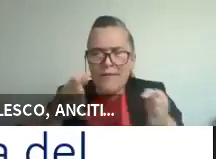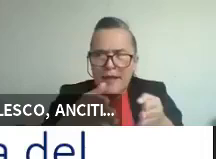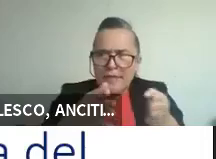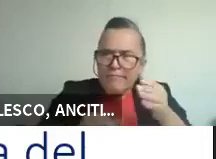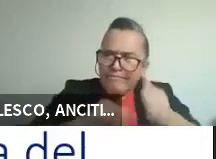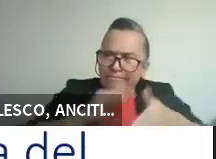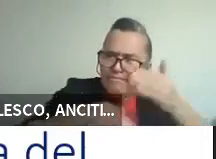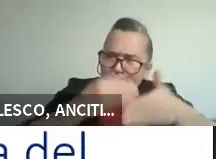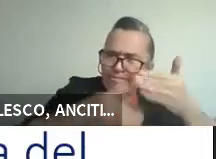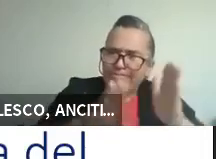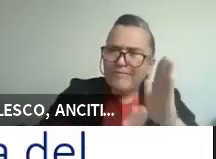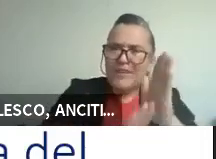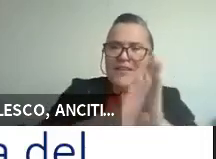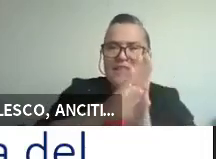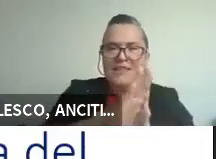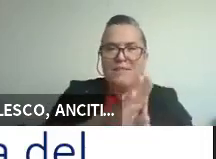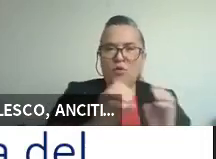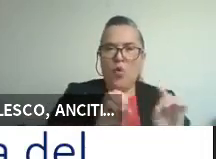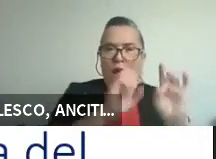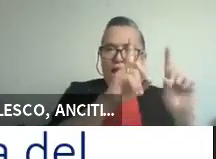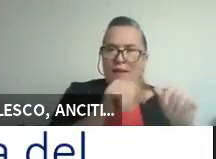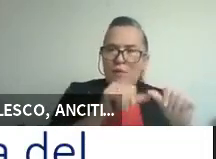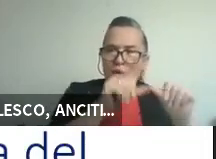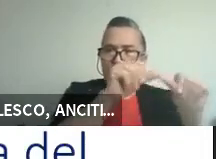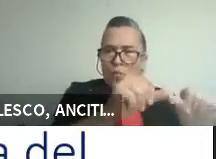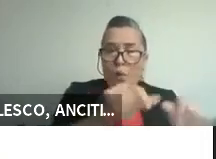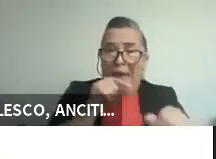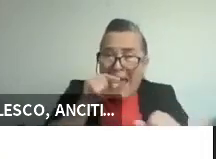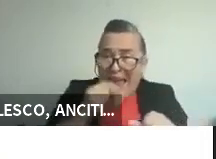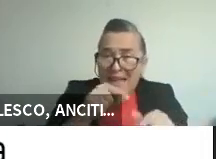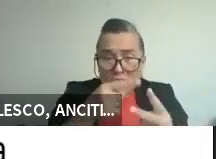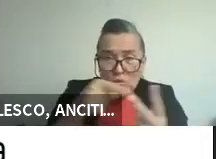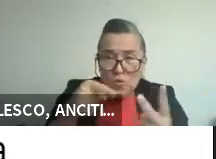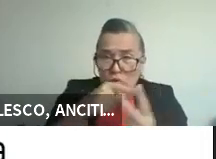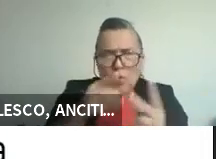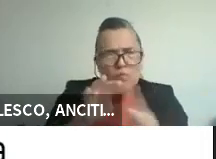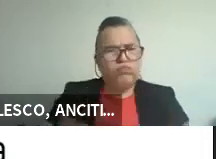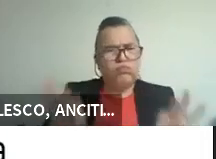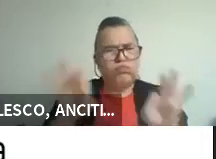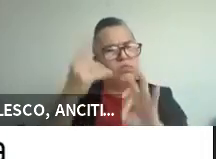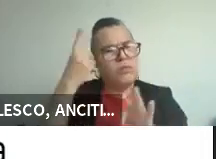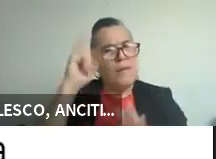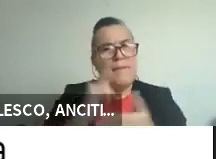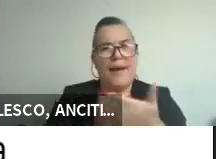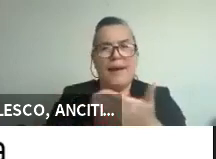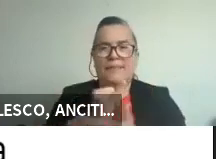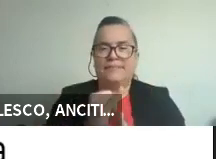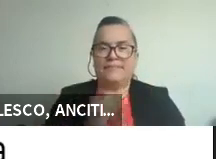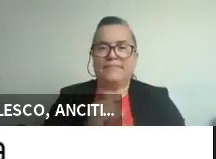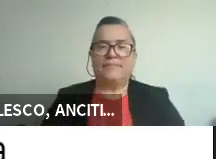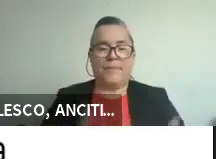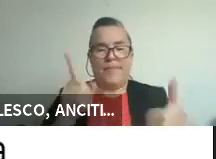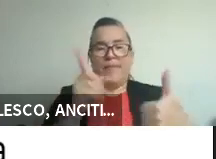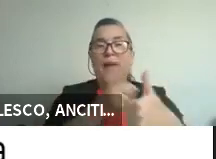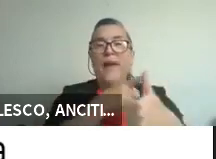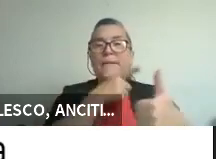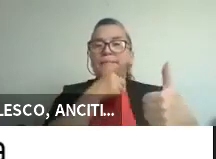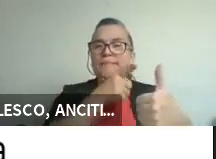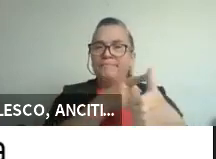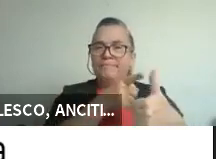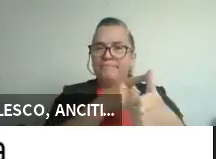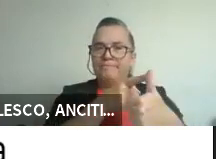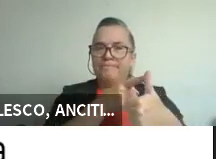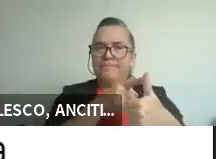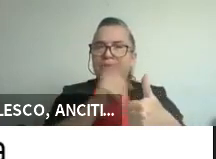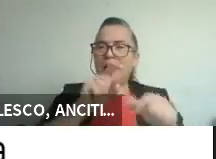continuo que son condiciones esenciales para la investigación en primer lugar se necesita tener